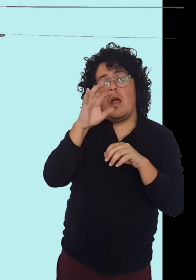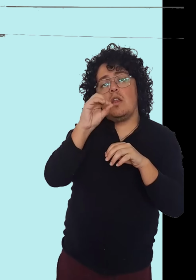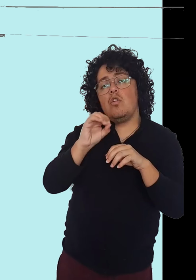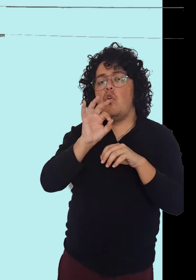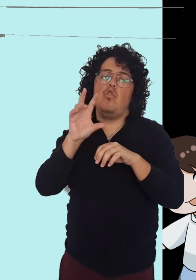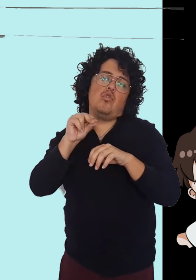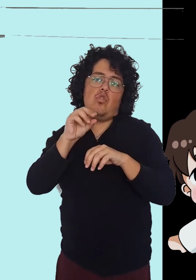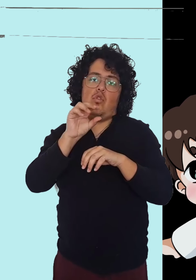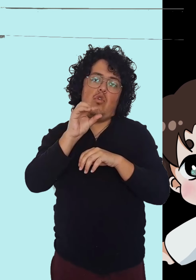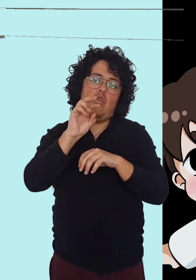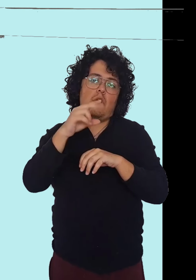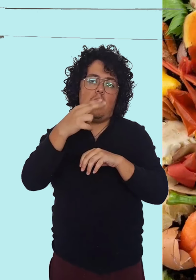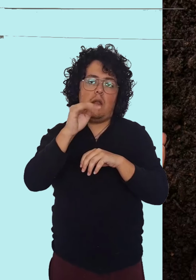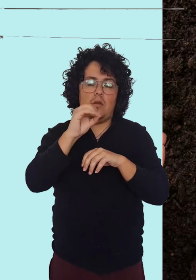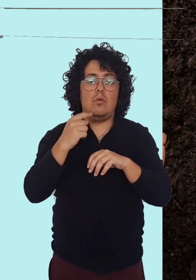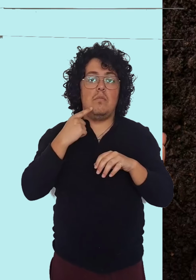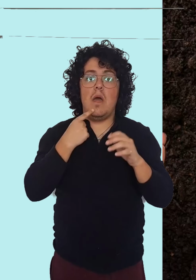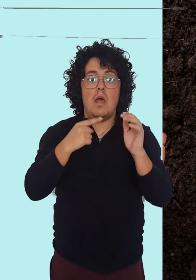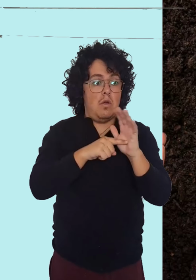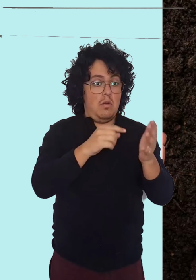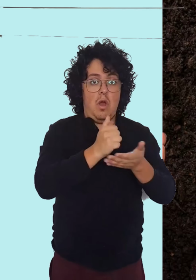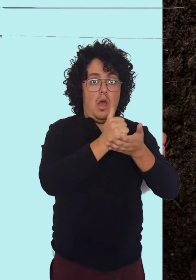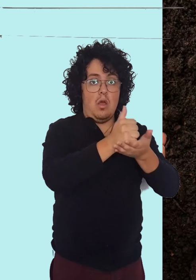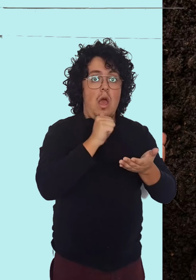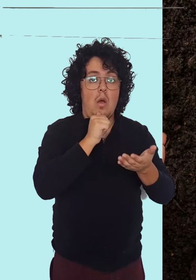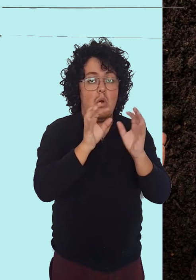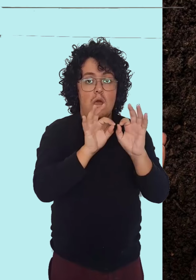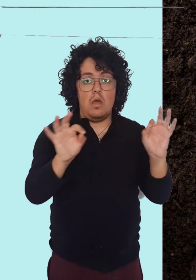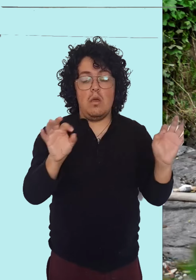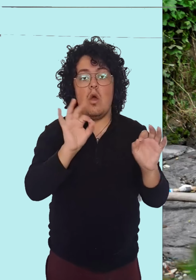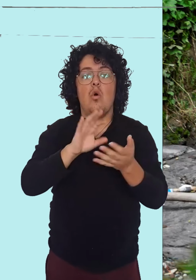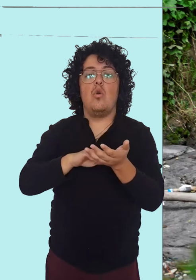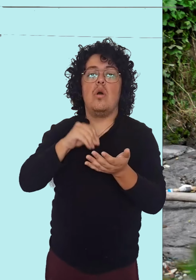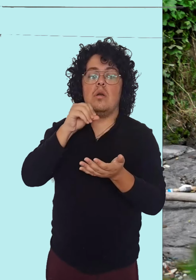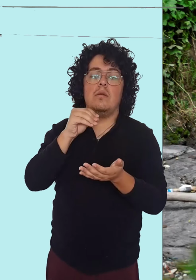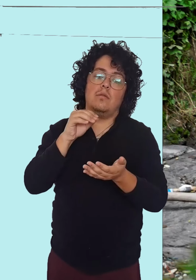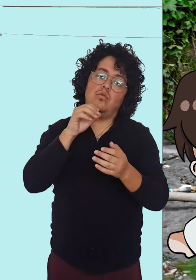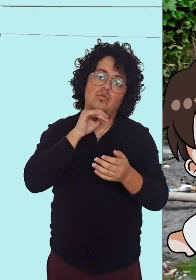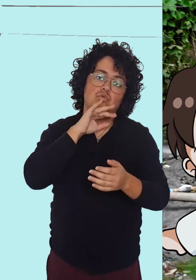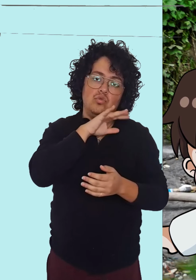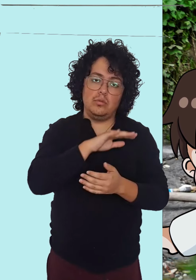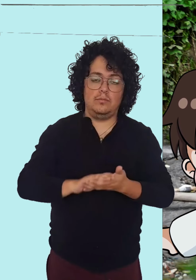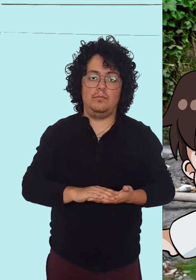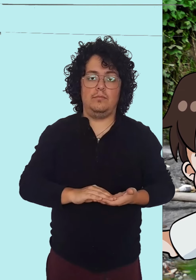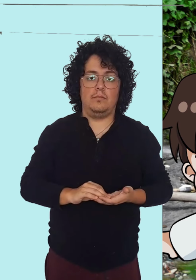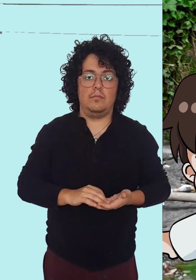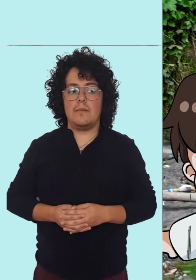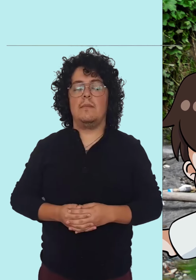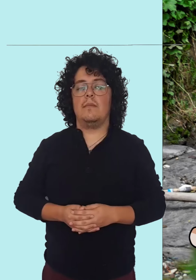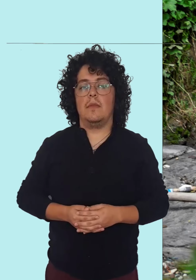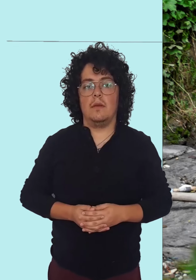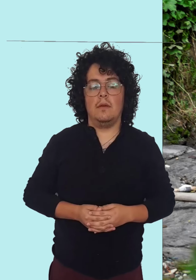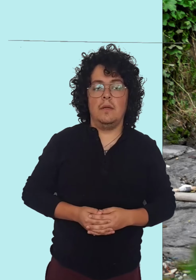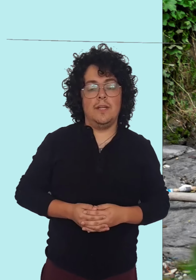degradar contaminantes, ya sean orgánicos o inorgánicos, presentes en sedimentos para poder tratar aguas residuales o